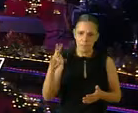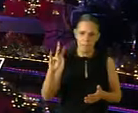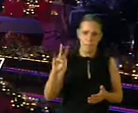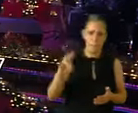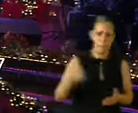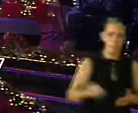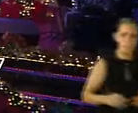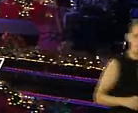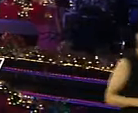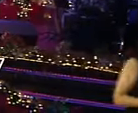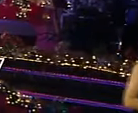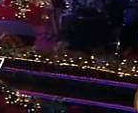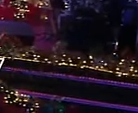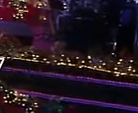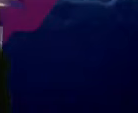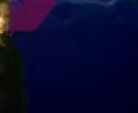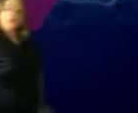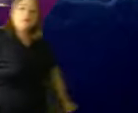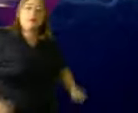y Espíritu Santo.